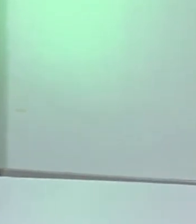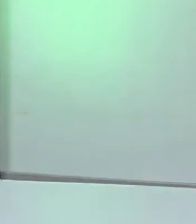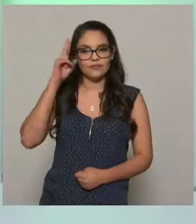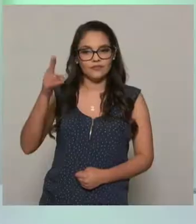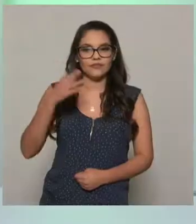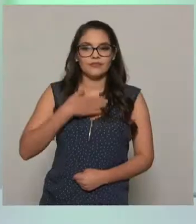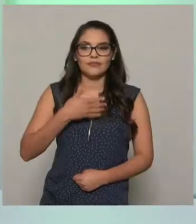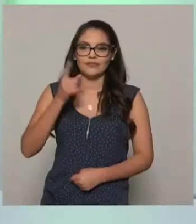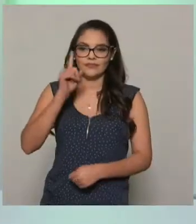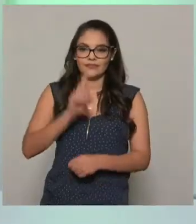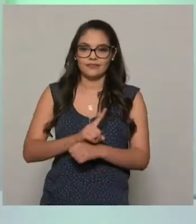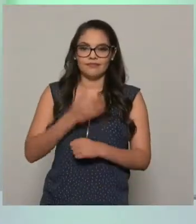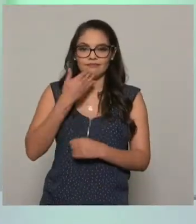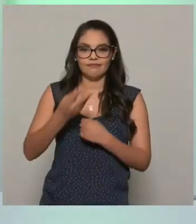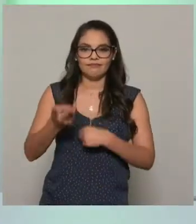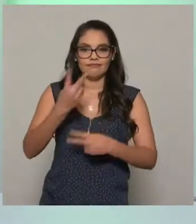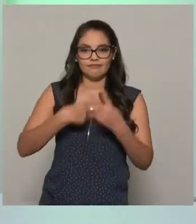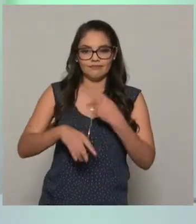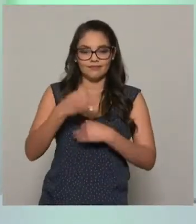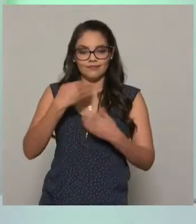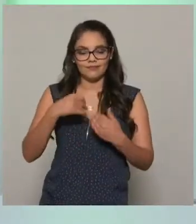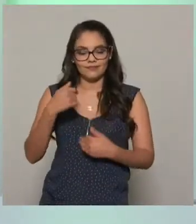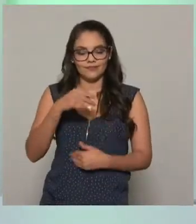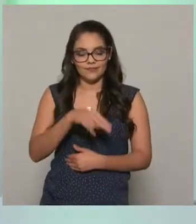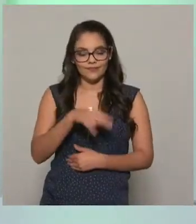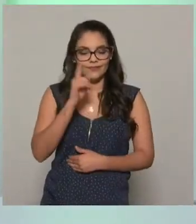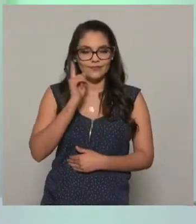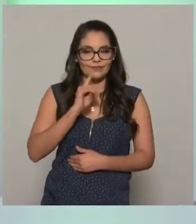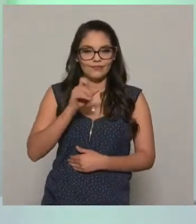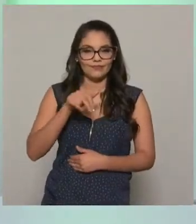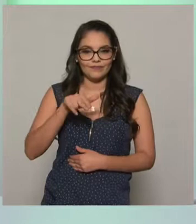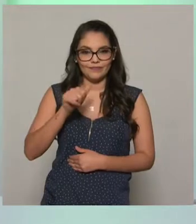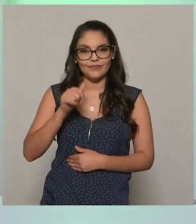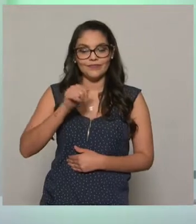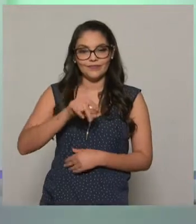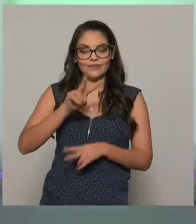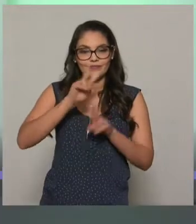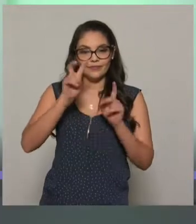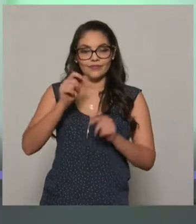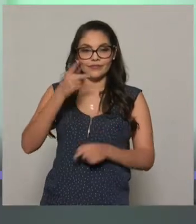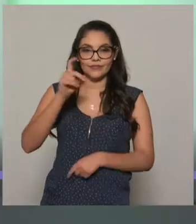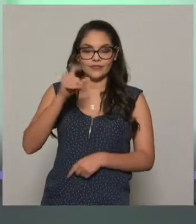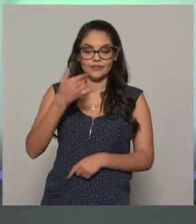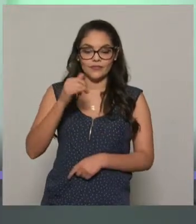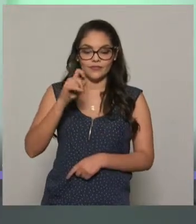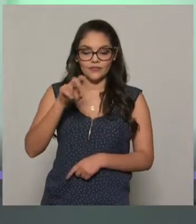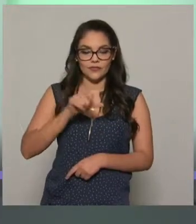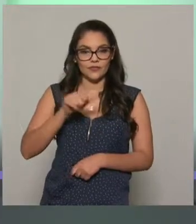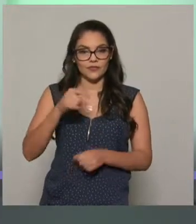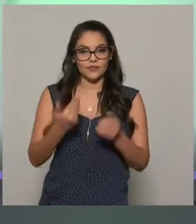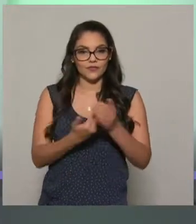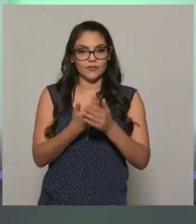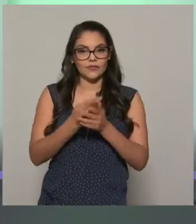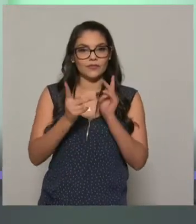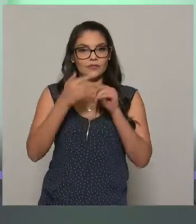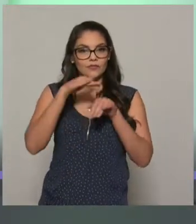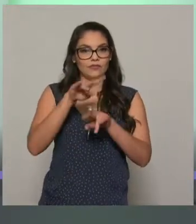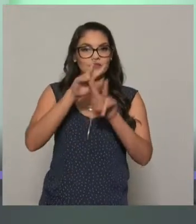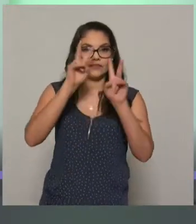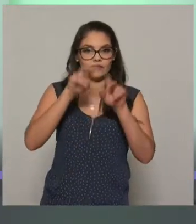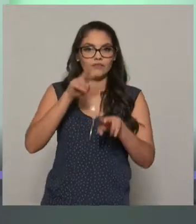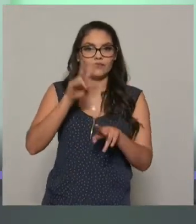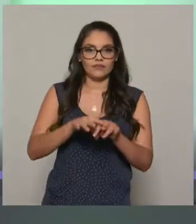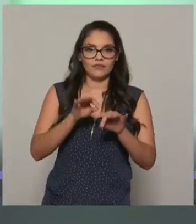Hola, ¿qué tal? Muy buenos días, bienvenidas y bienvenidos. Yo soy Mariana Escobedo y esto es Agenda y Contexto. Esta mañana vamos a hablar de un tema